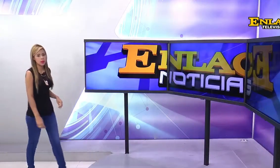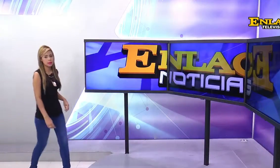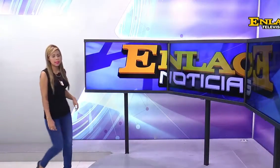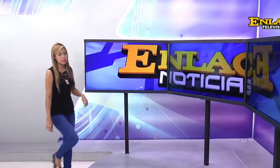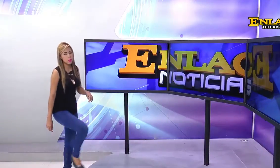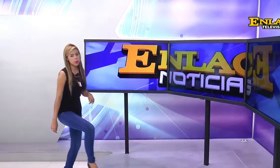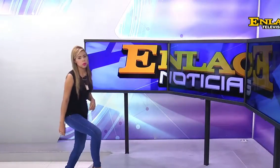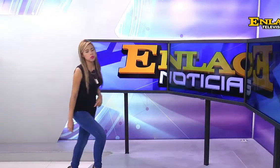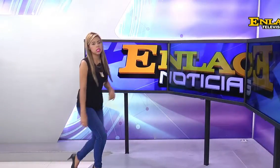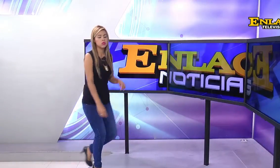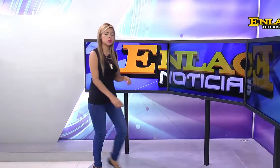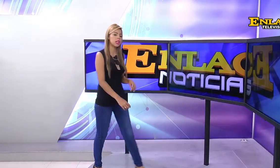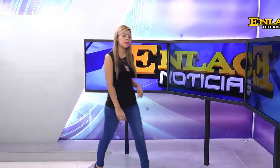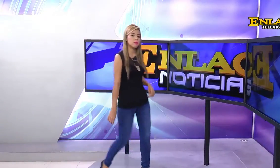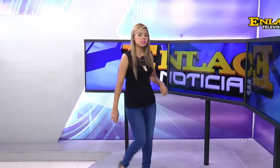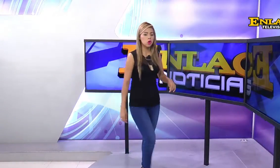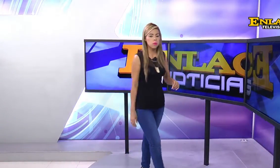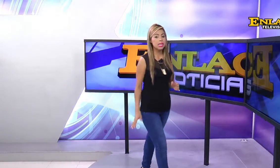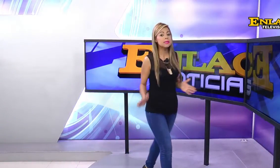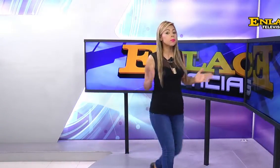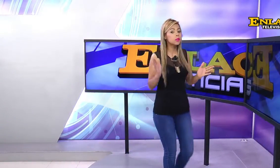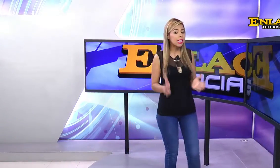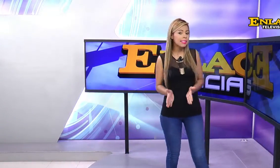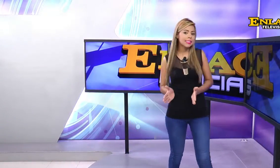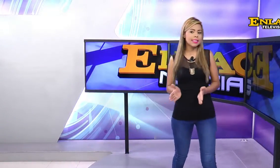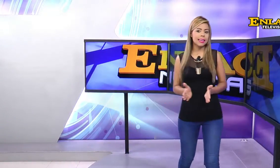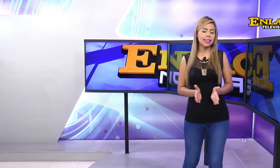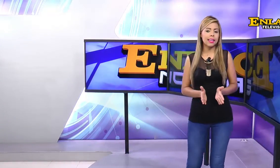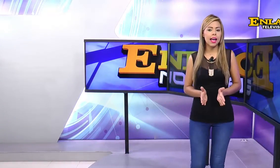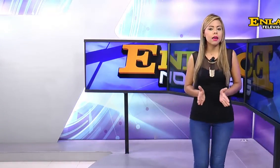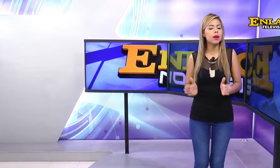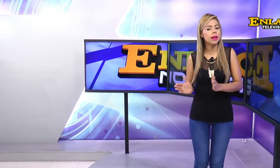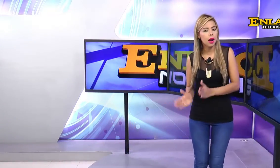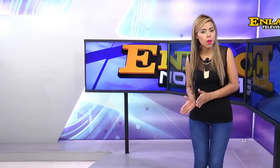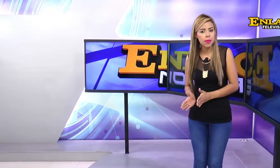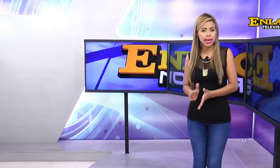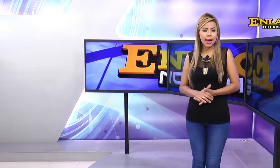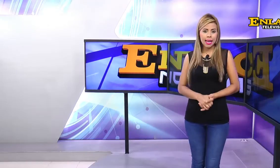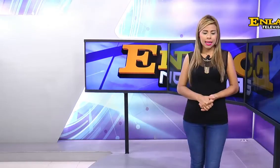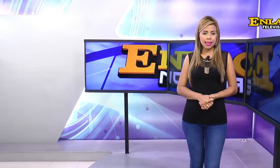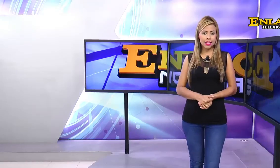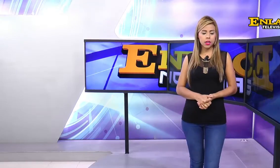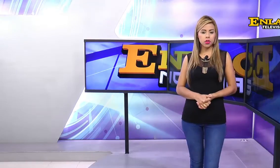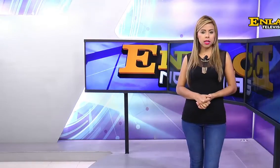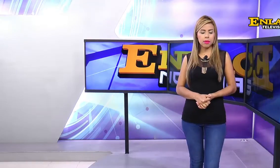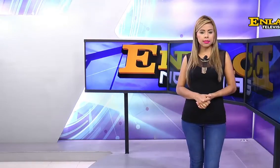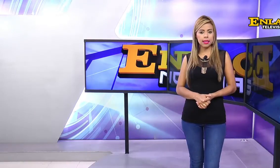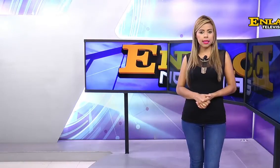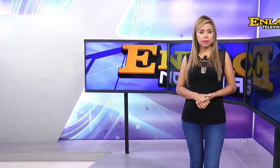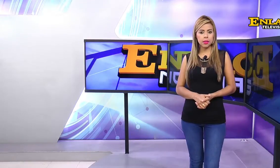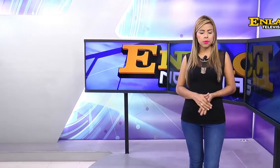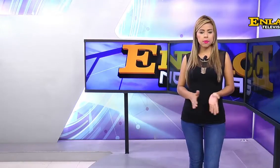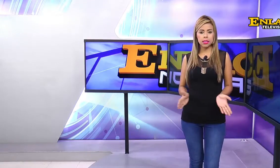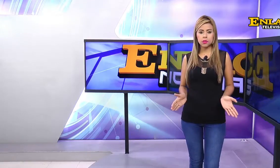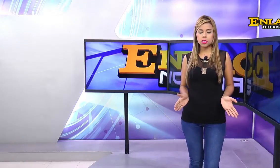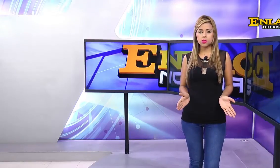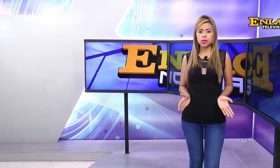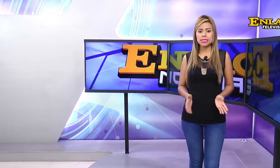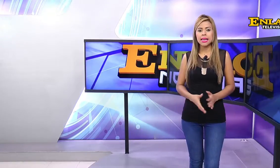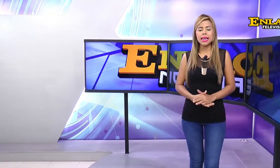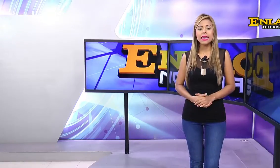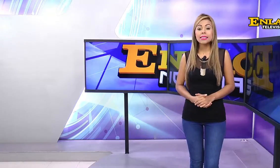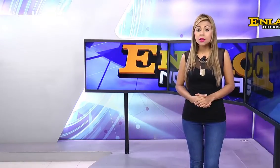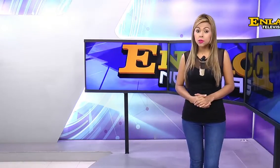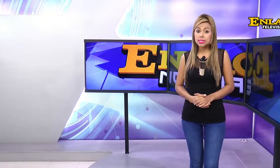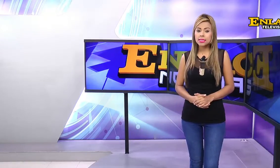6 en punto de la tarde y es momento en que ustedes conozcan la información más importante que se degenera en Barranca Bermeja y la región del Magdalena Medio. Bienvenidos, esto